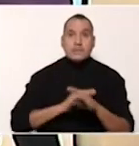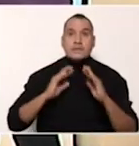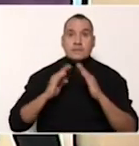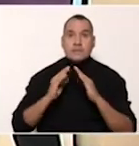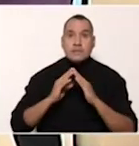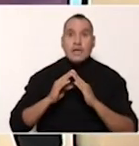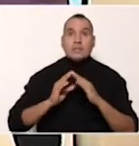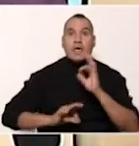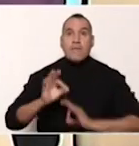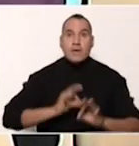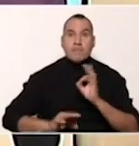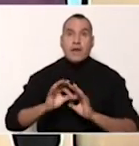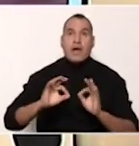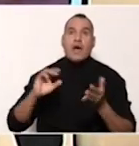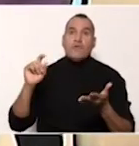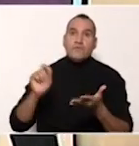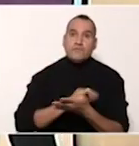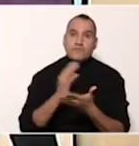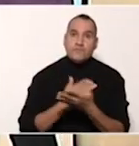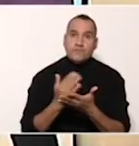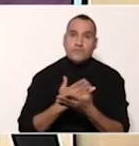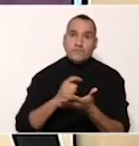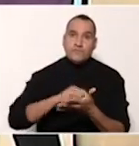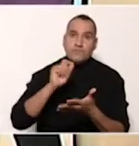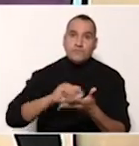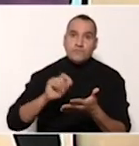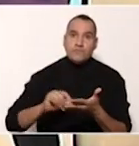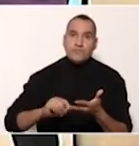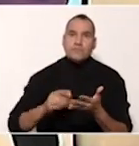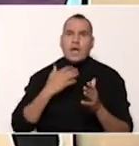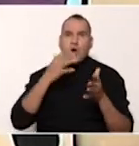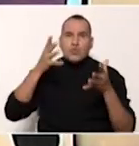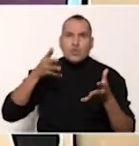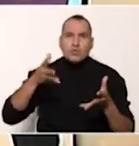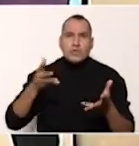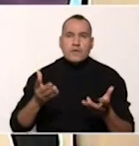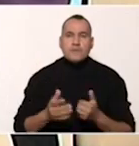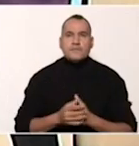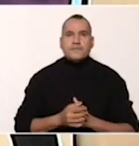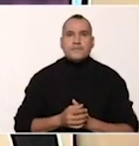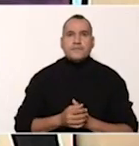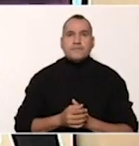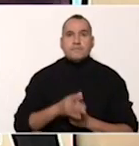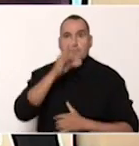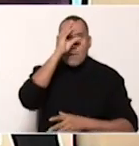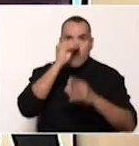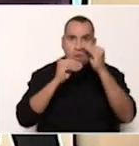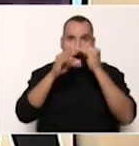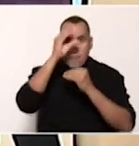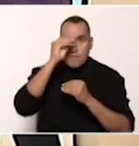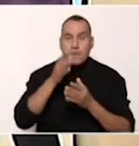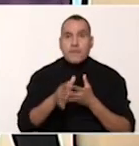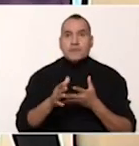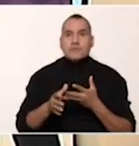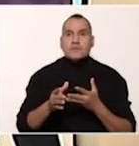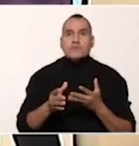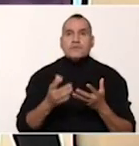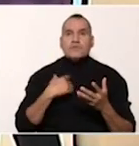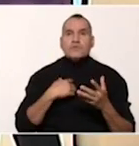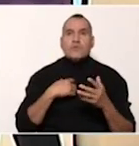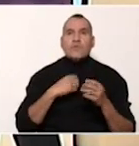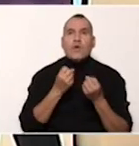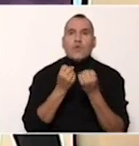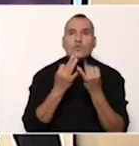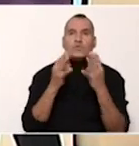para disfrutar y aprender de este contenido. ¿Algún consejito que le quiera dar? Sí, eso lo vamos a aprender sobre la descomposición de los